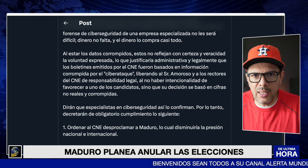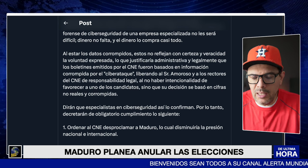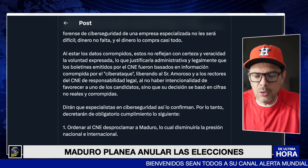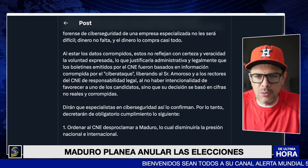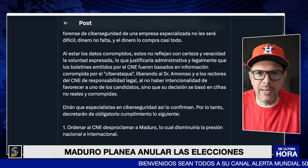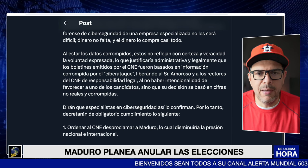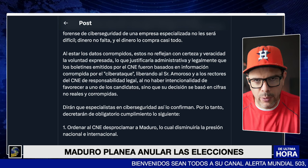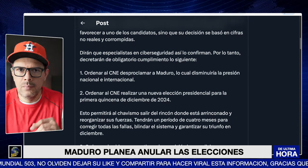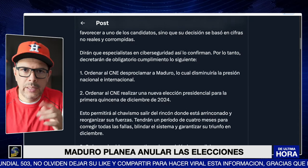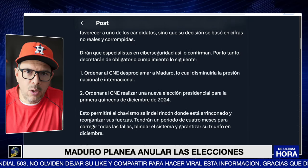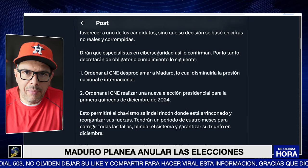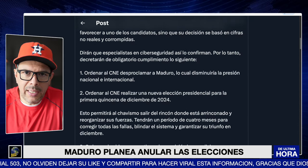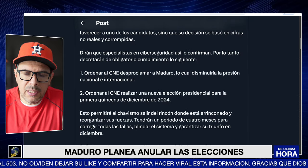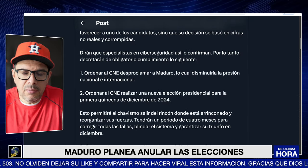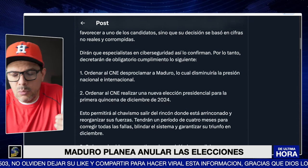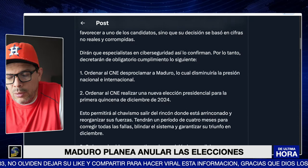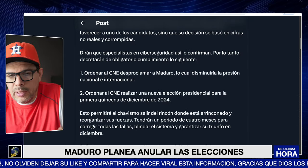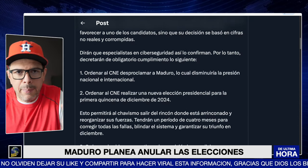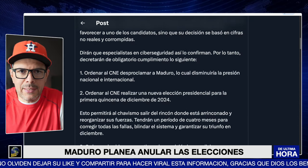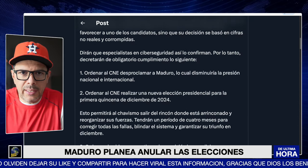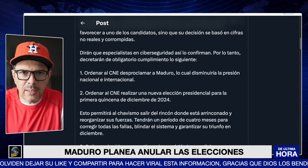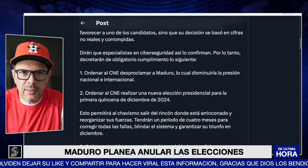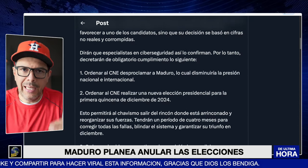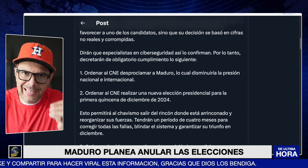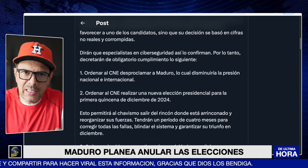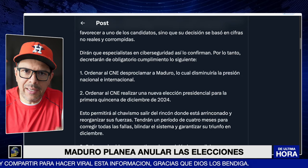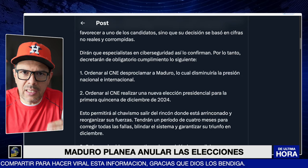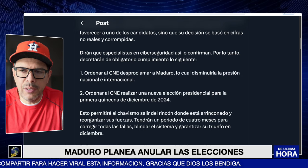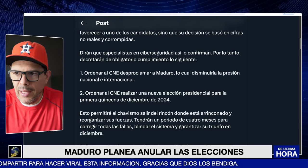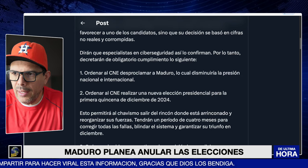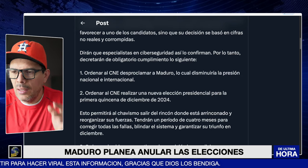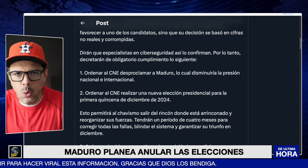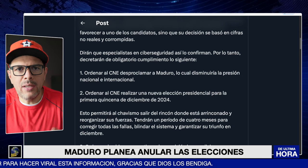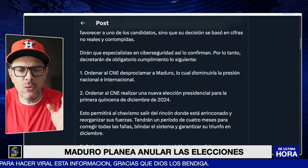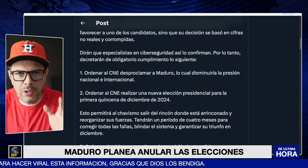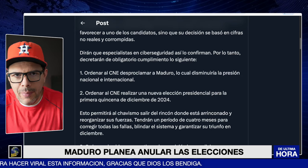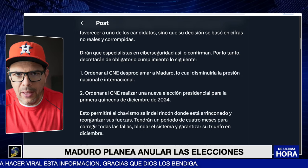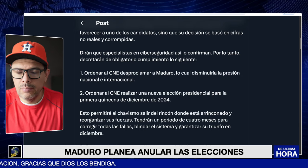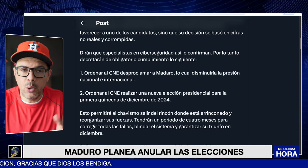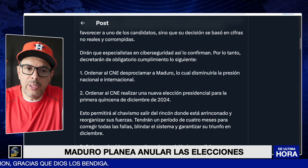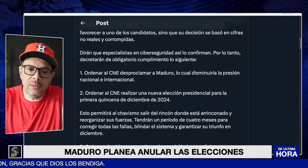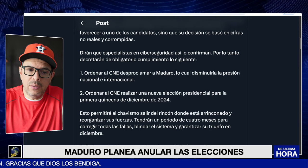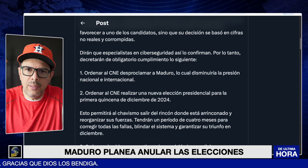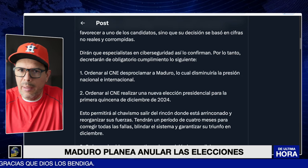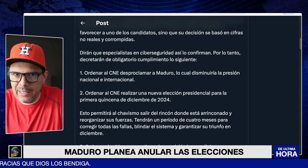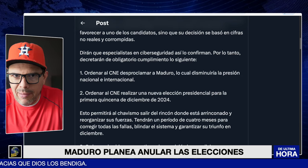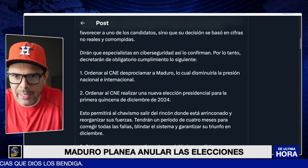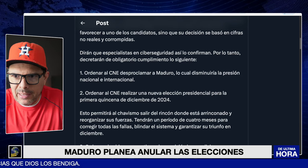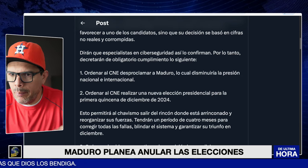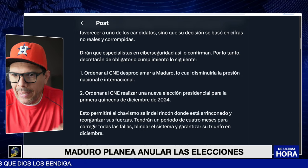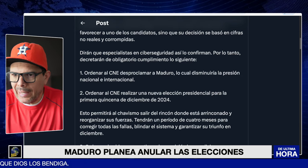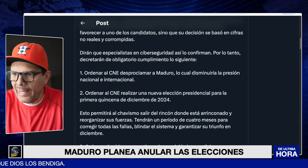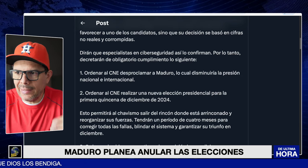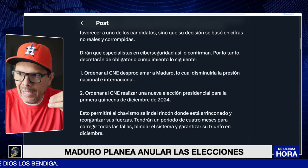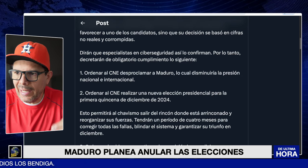justicia y continuar en el poder qué es lo que van a decir bueno que especialistas en ciberseguridad lo han confirmado por lo tanto Lamentablemente